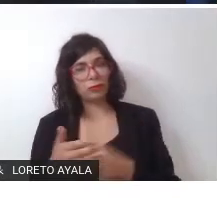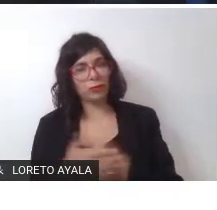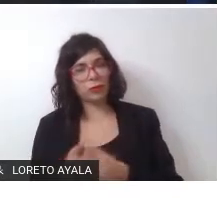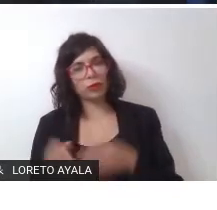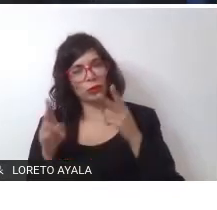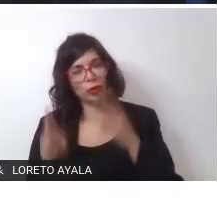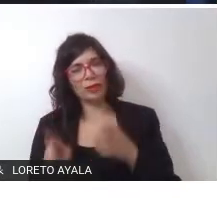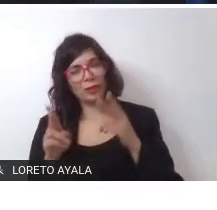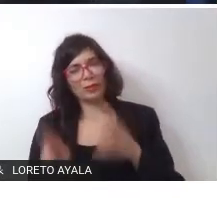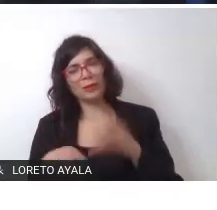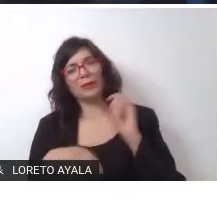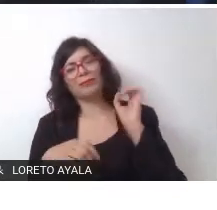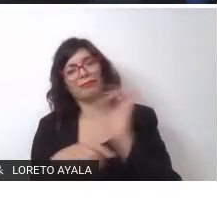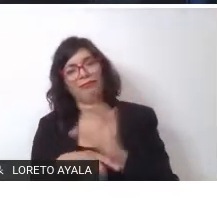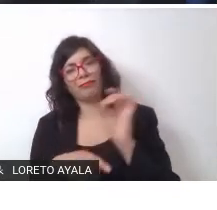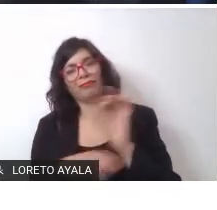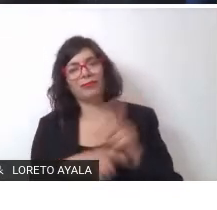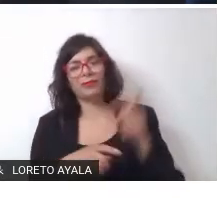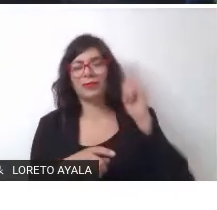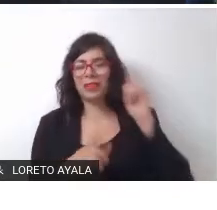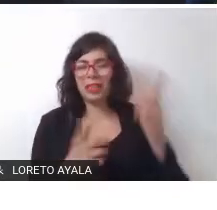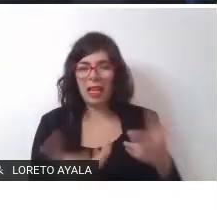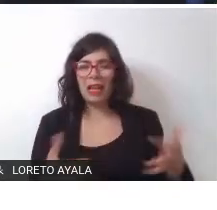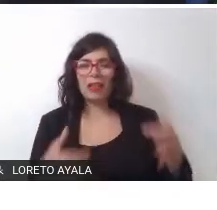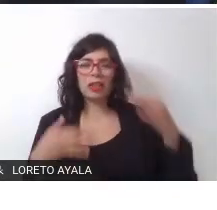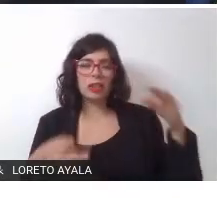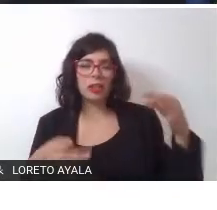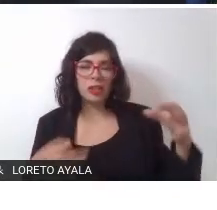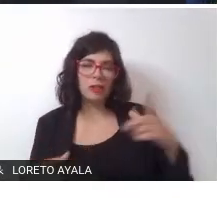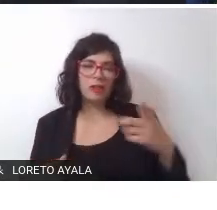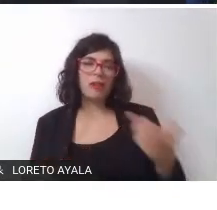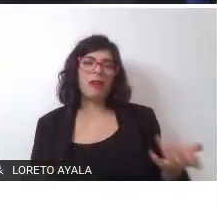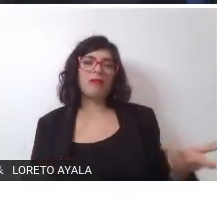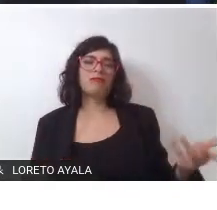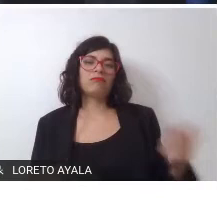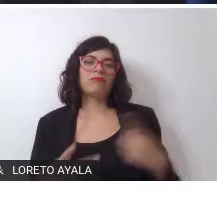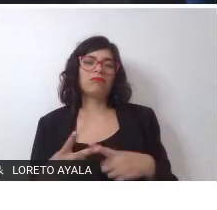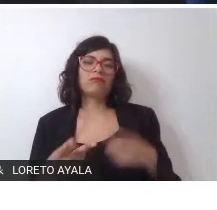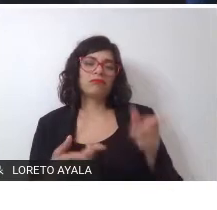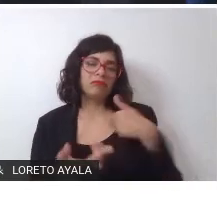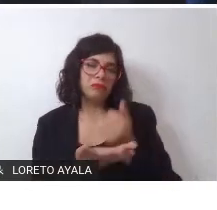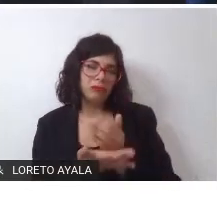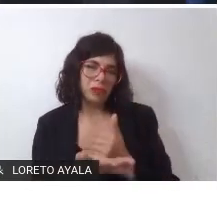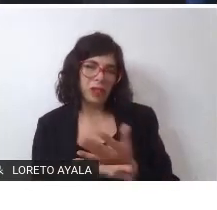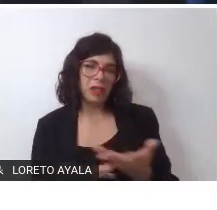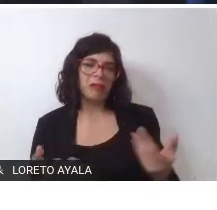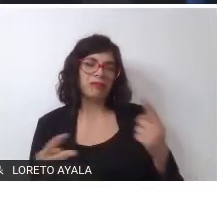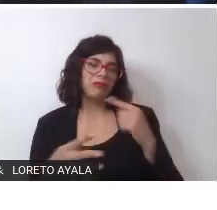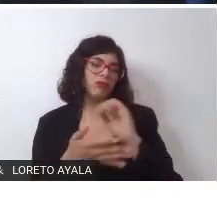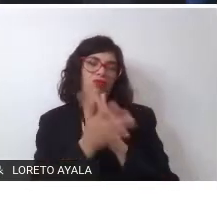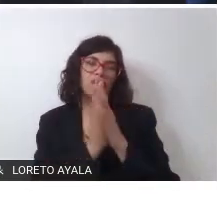seguir insistiendo con las cápsulas de radio, con las guías, con nuestras planificaciones, con